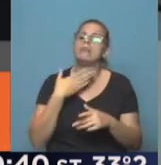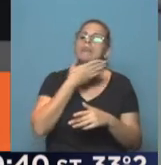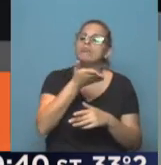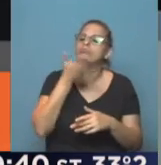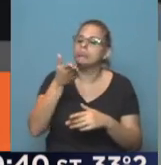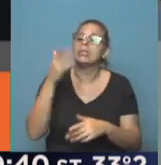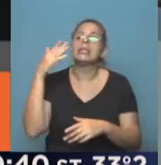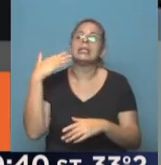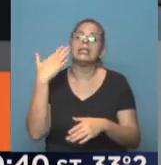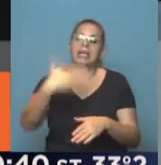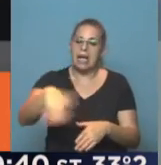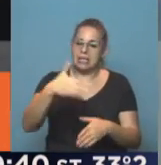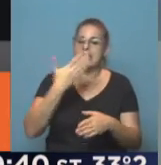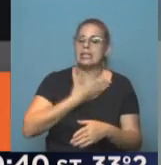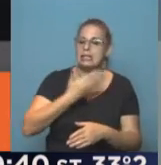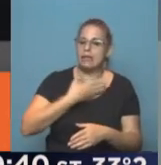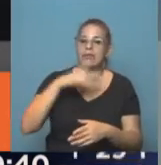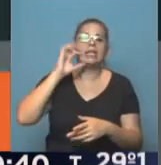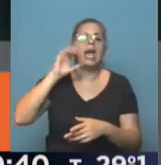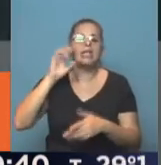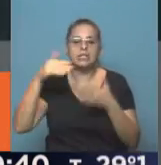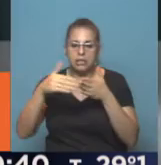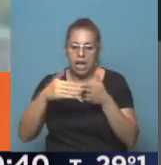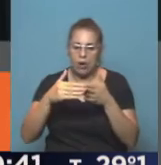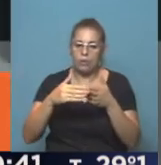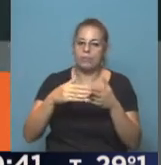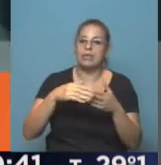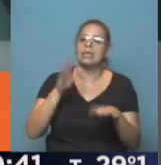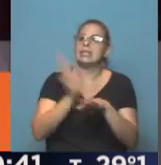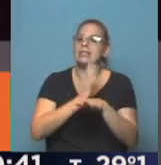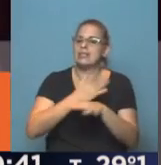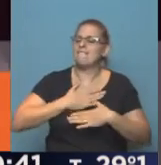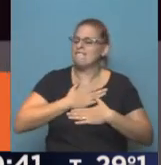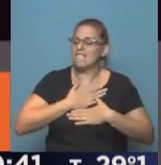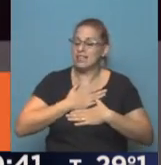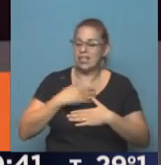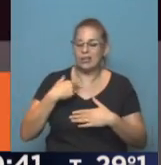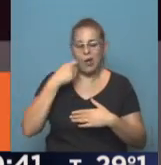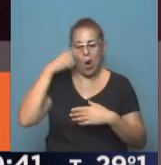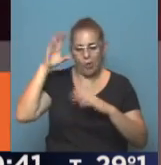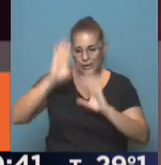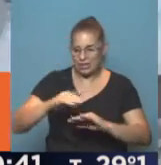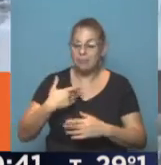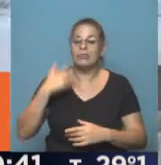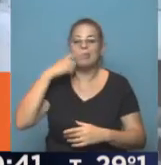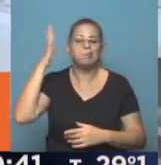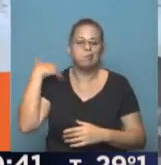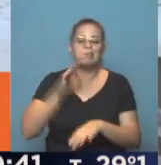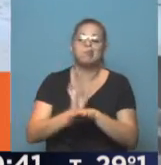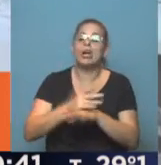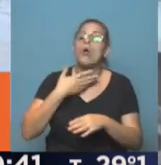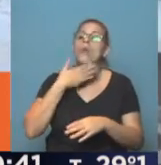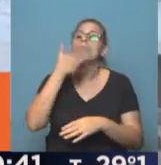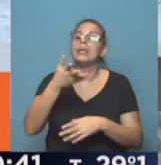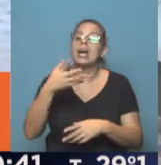lado, Santa Fe Callao, con Ateneo Gran Splendid, extraño ese cine. Dejamos el viejazo de lado. De ahí se fue para el Alto Palermo,